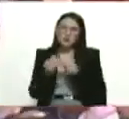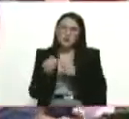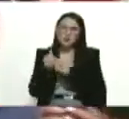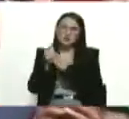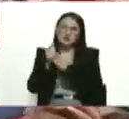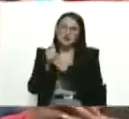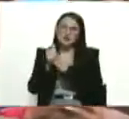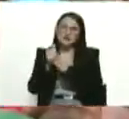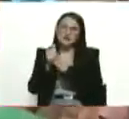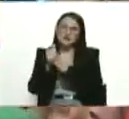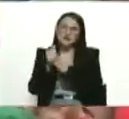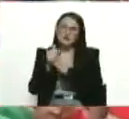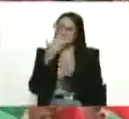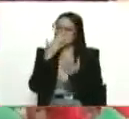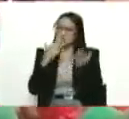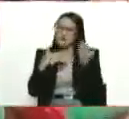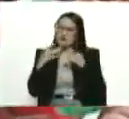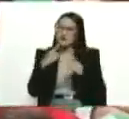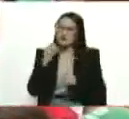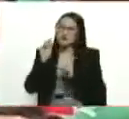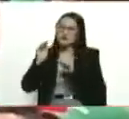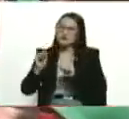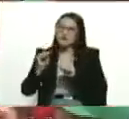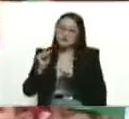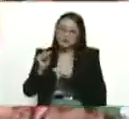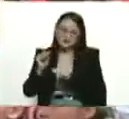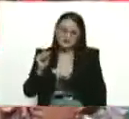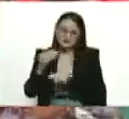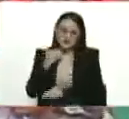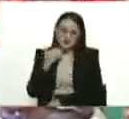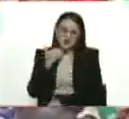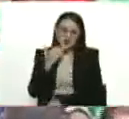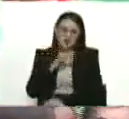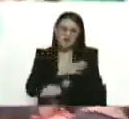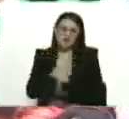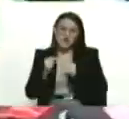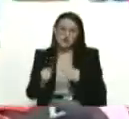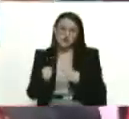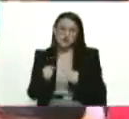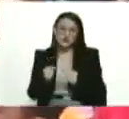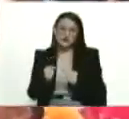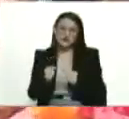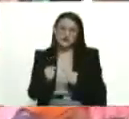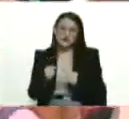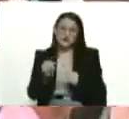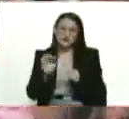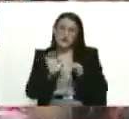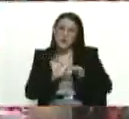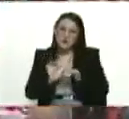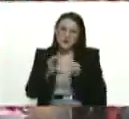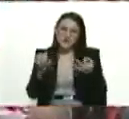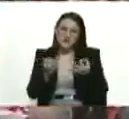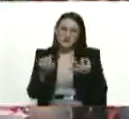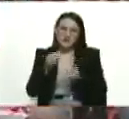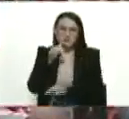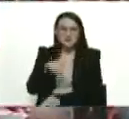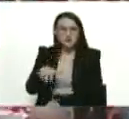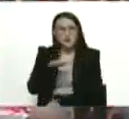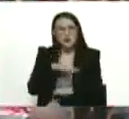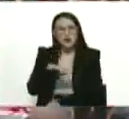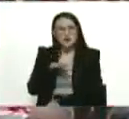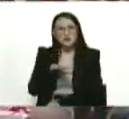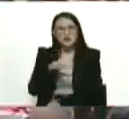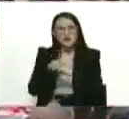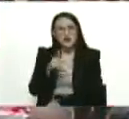líderes. Por eso siempre he reiterado que si algo ha fortalecido es la unidad verdadera del pueblo. Es